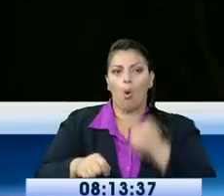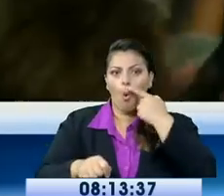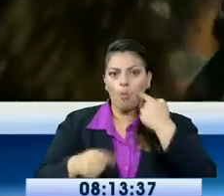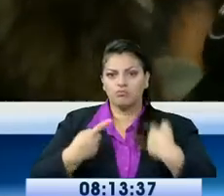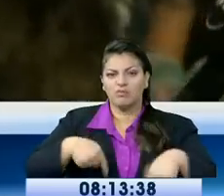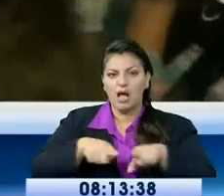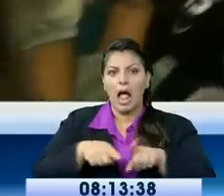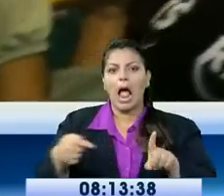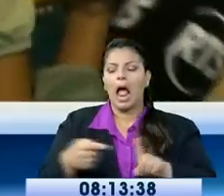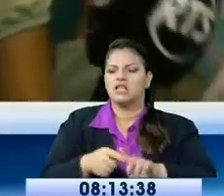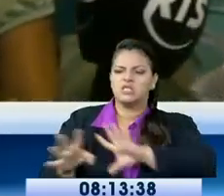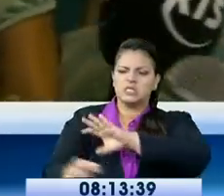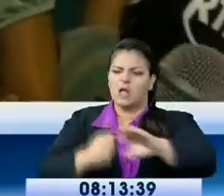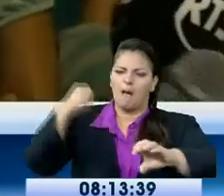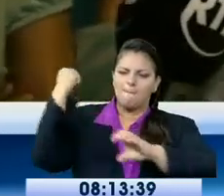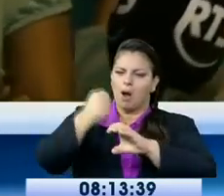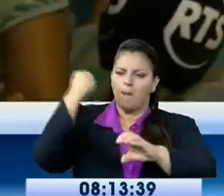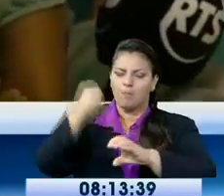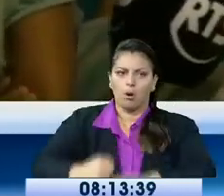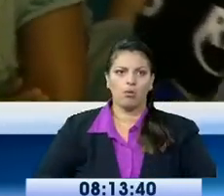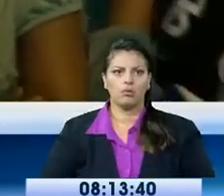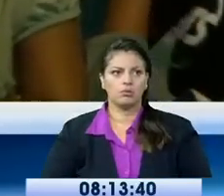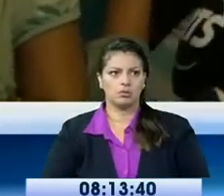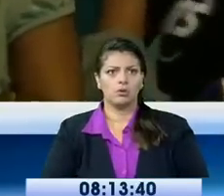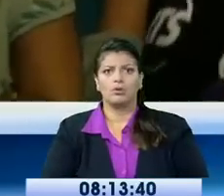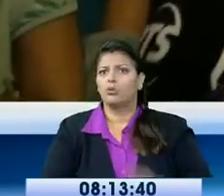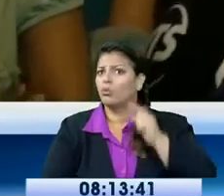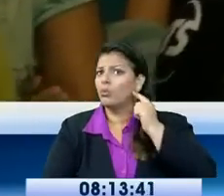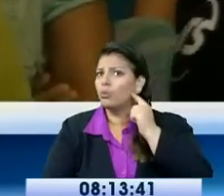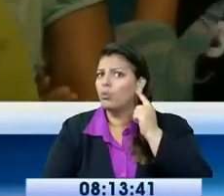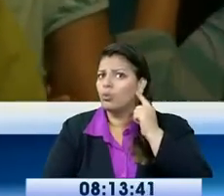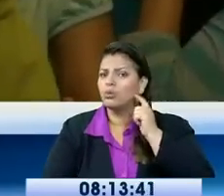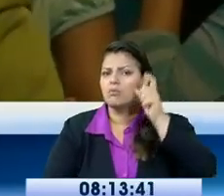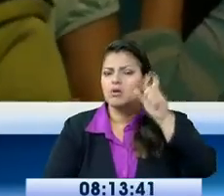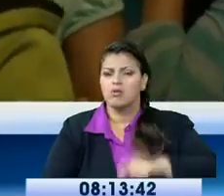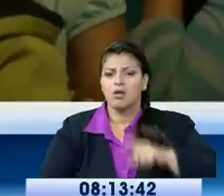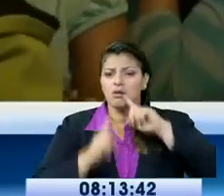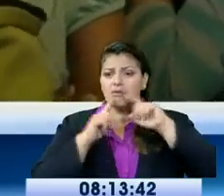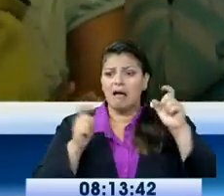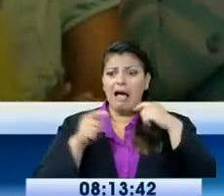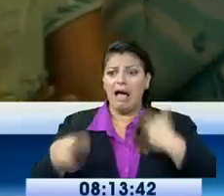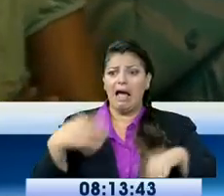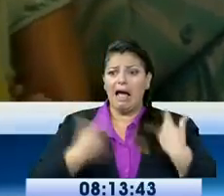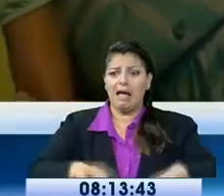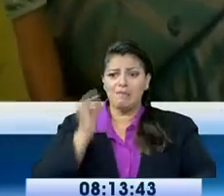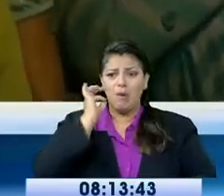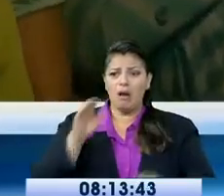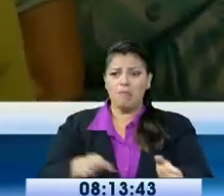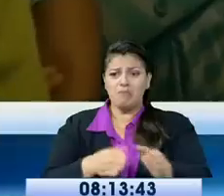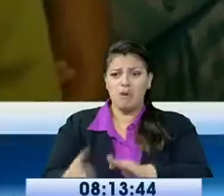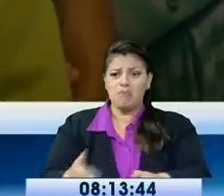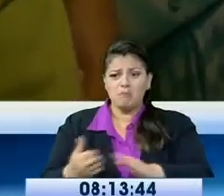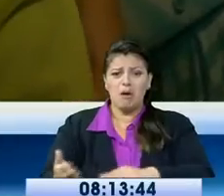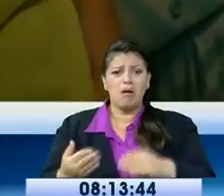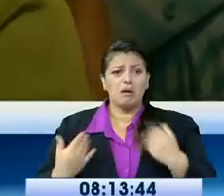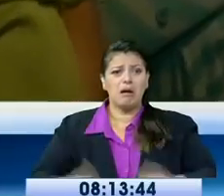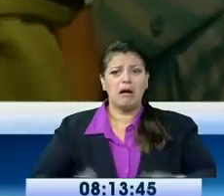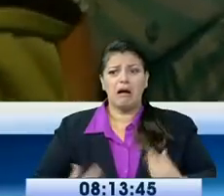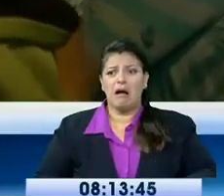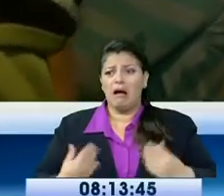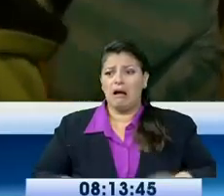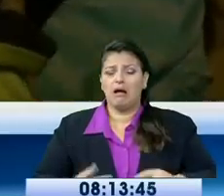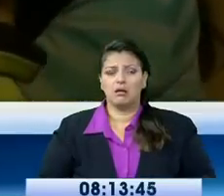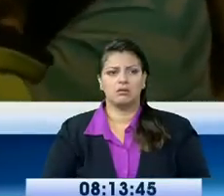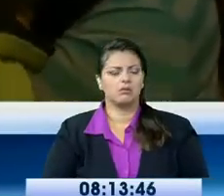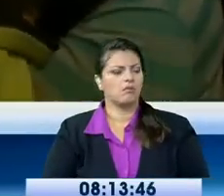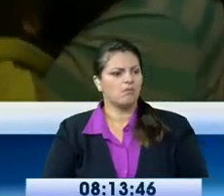vivían. Yo escuché cuando un vecino gritaba, la mataron, nada más. Entonces venimos, corrimos y ayudar a empujar la puerta,